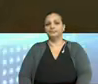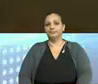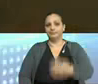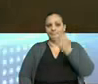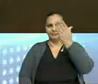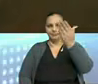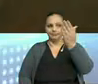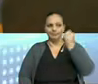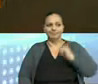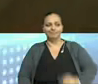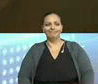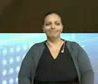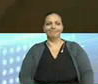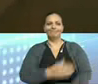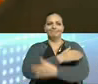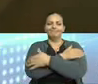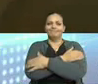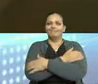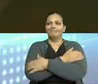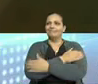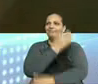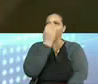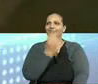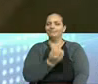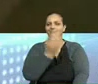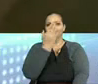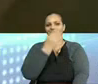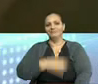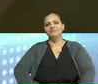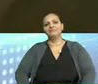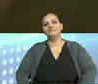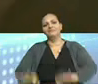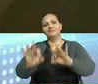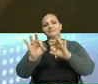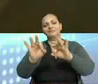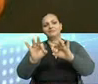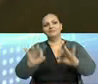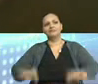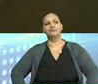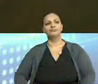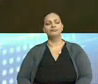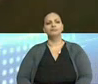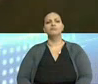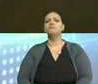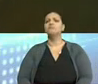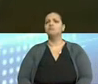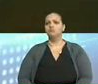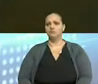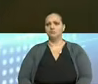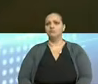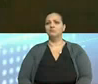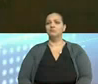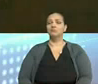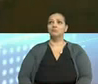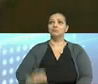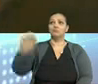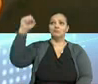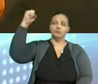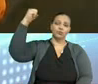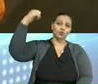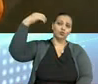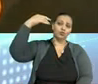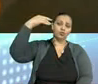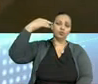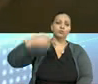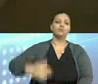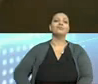Mayra y Jorge, un fuerte abrazo, buenos días. Qué bien, Carlos Julio, con ese despliegue y esos rayos solares, nos